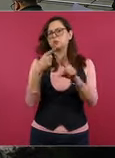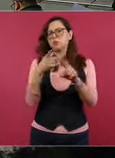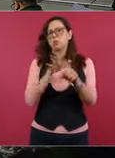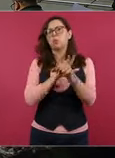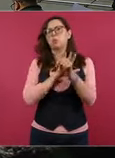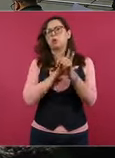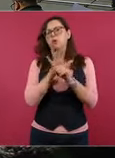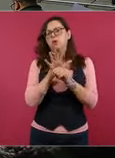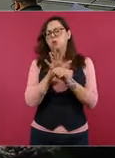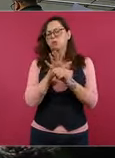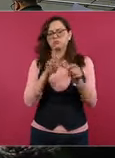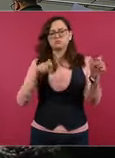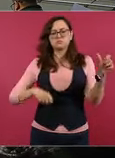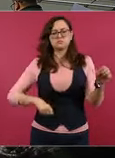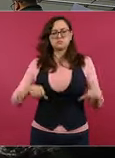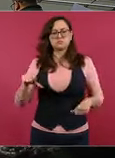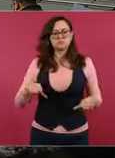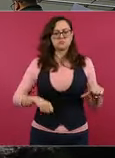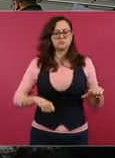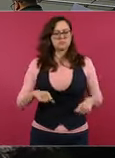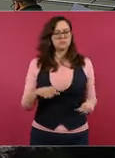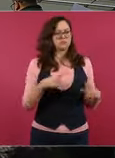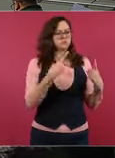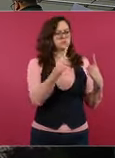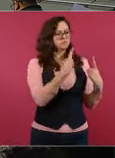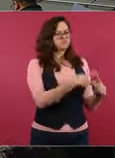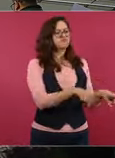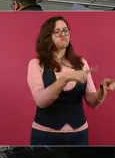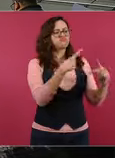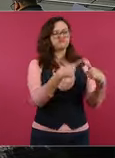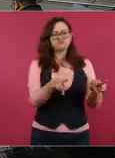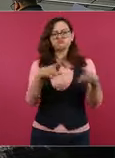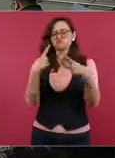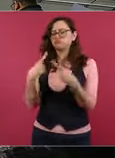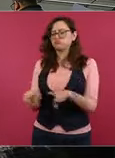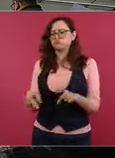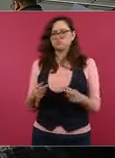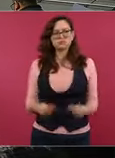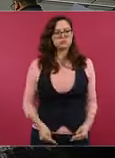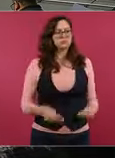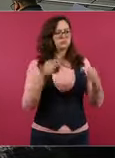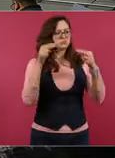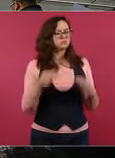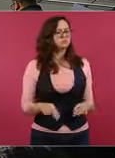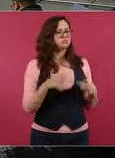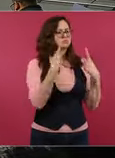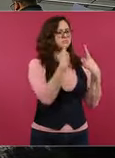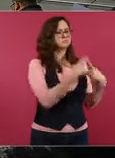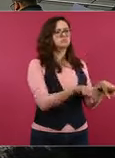y no pone todos los huevos, como él decía, en una sola canasta.